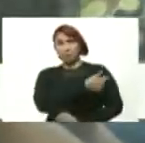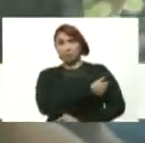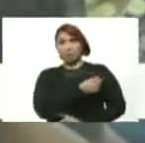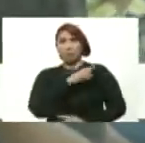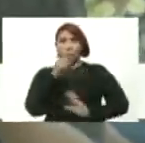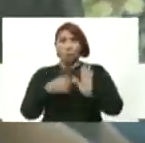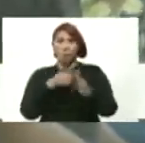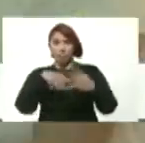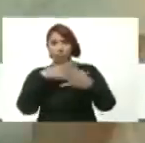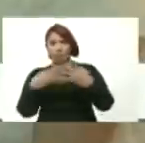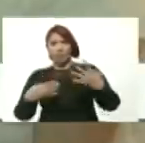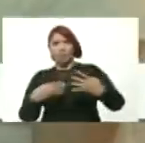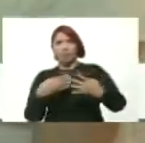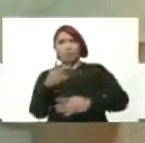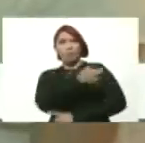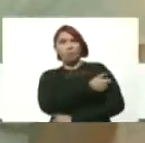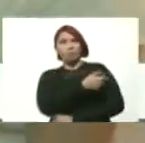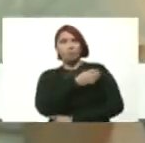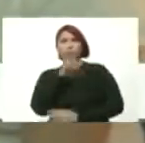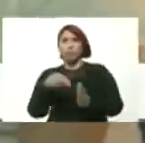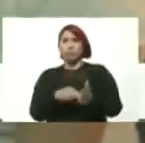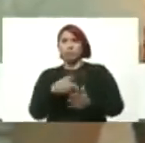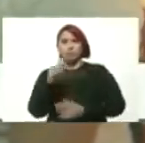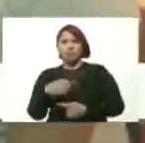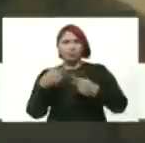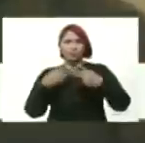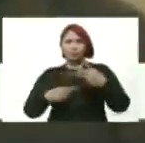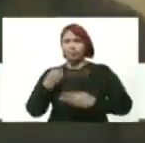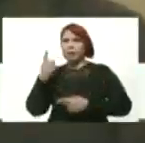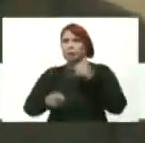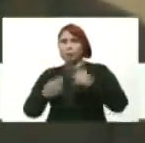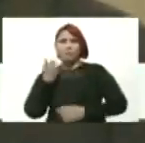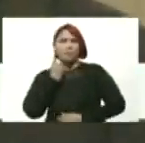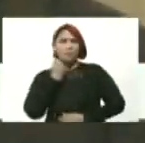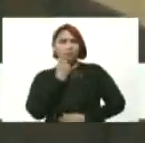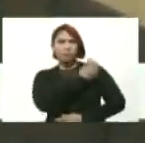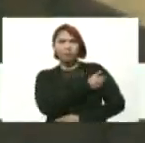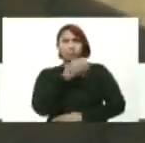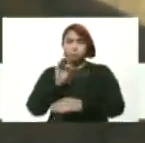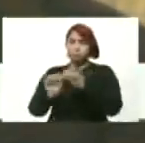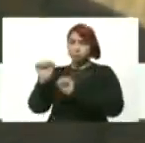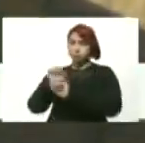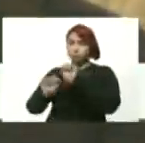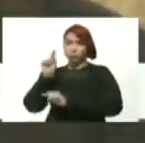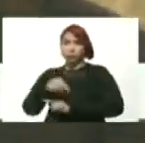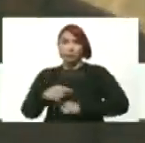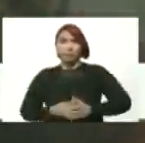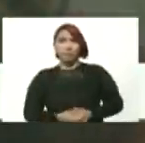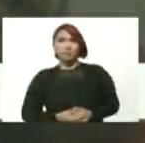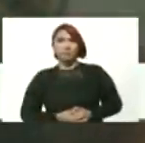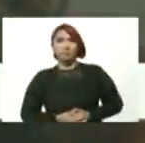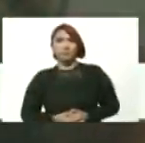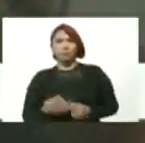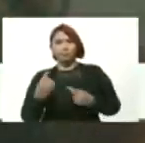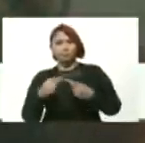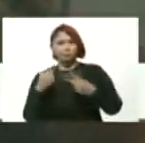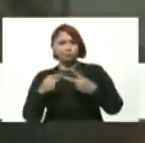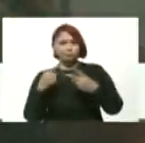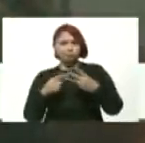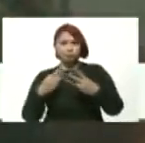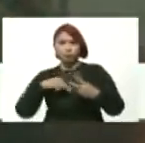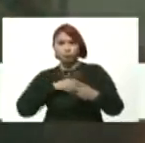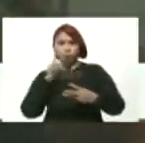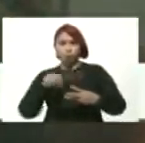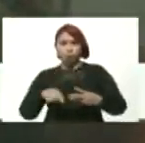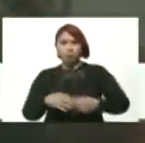inmunización nacional hepatitis toxoide fiebre amarilla pentavalente trivalente polio estamos